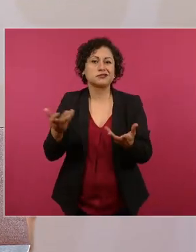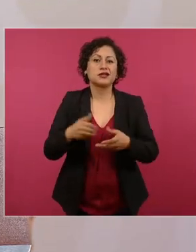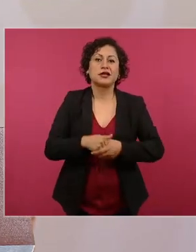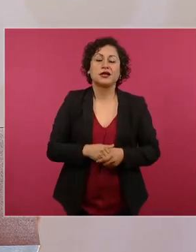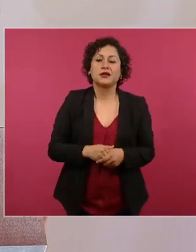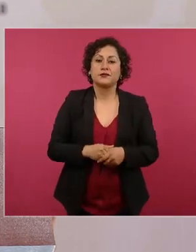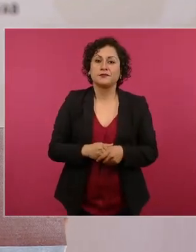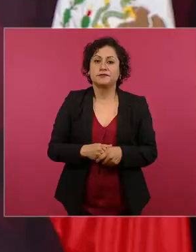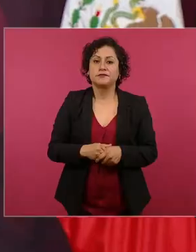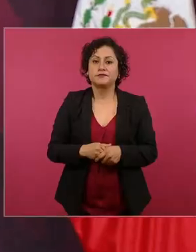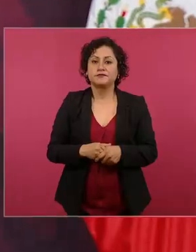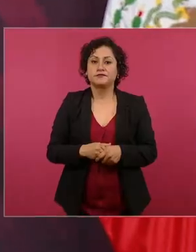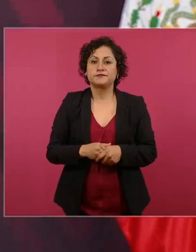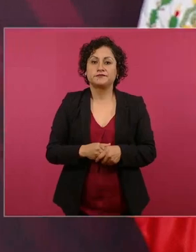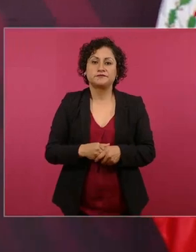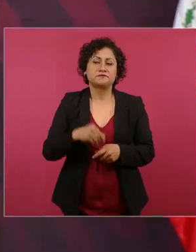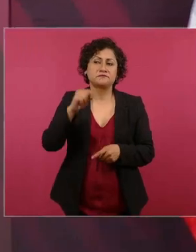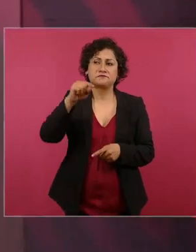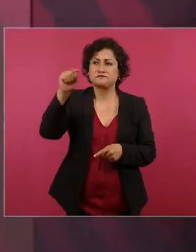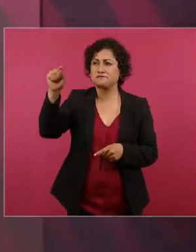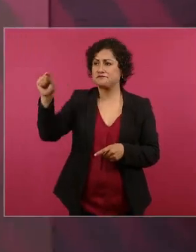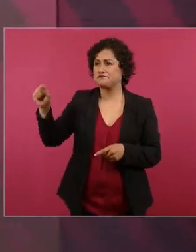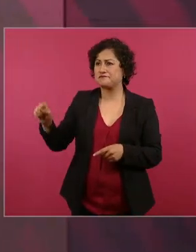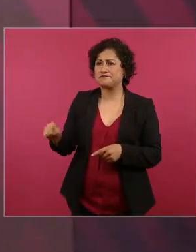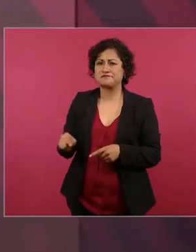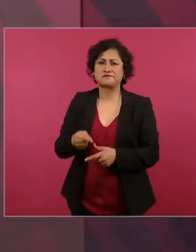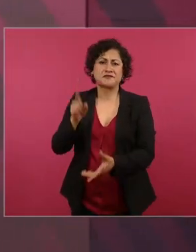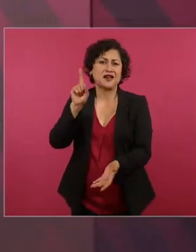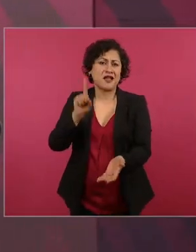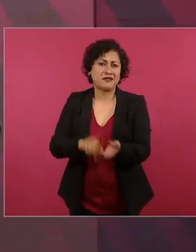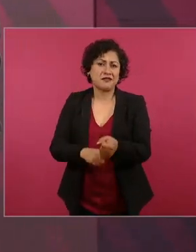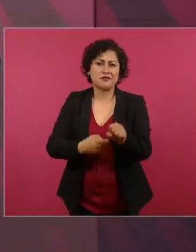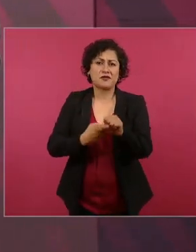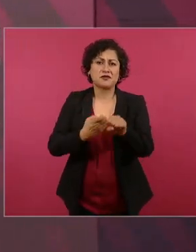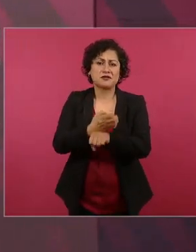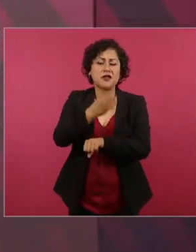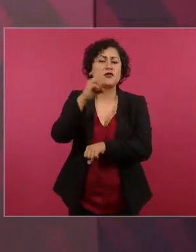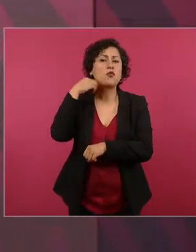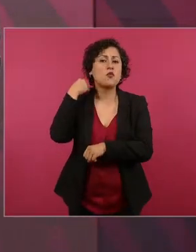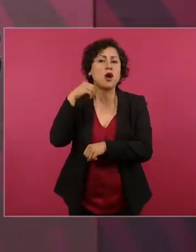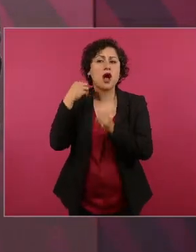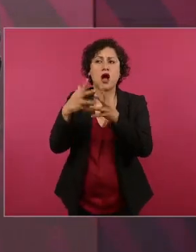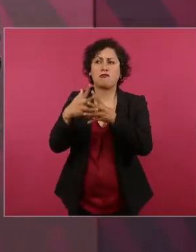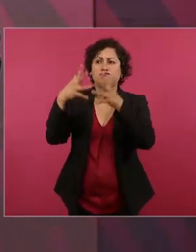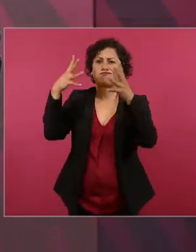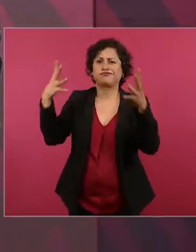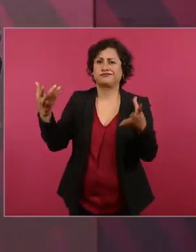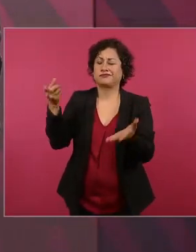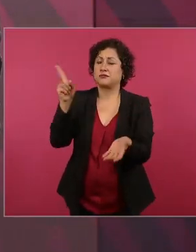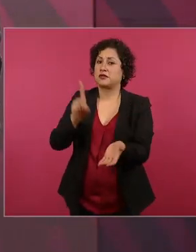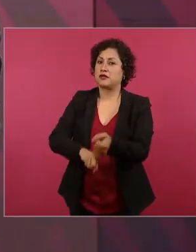y todo lo que es ese gran Estado, con toda su cultura.